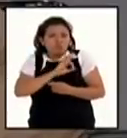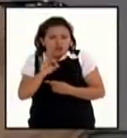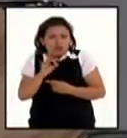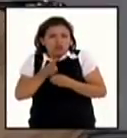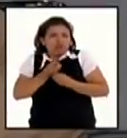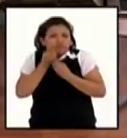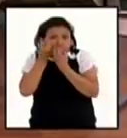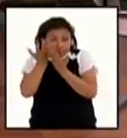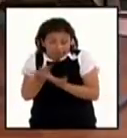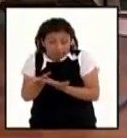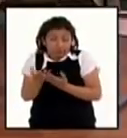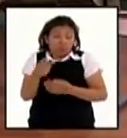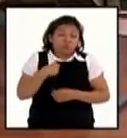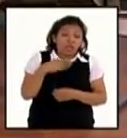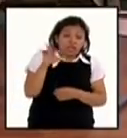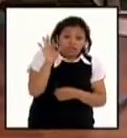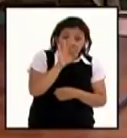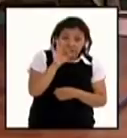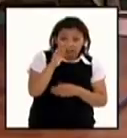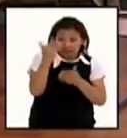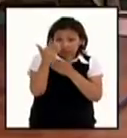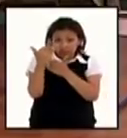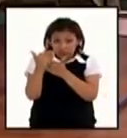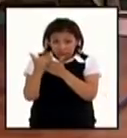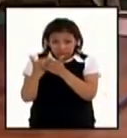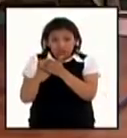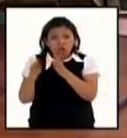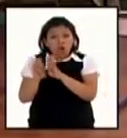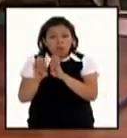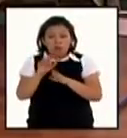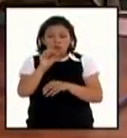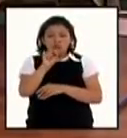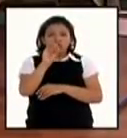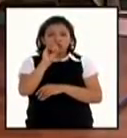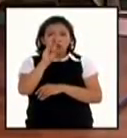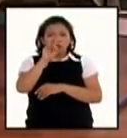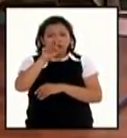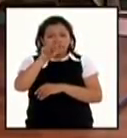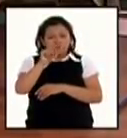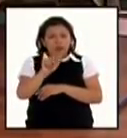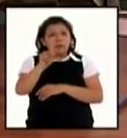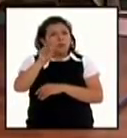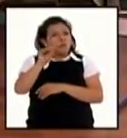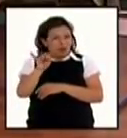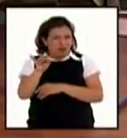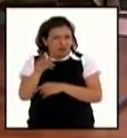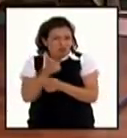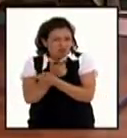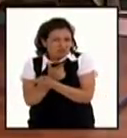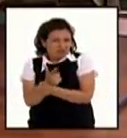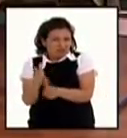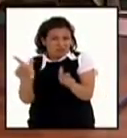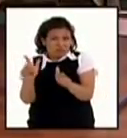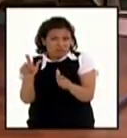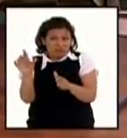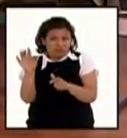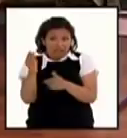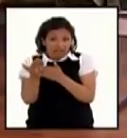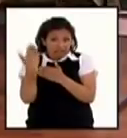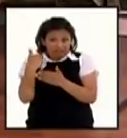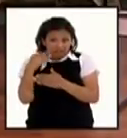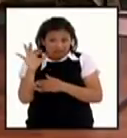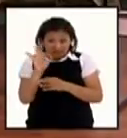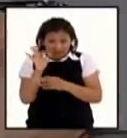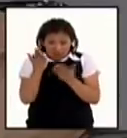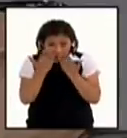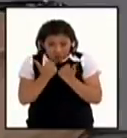si no se hubiera establecido estos criterios de soberanía popular, no podríamos tener hoy en día una sociedad democrática. Estaríamos